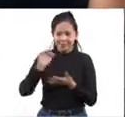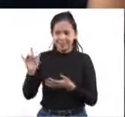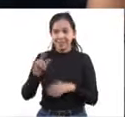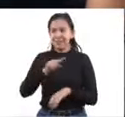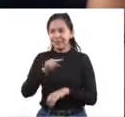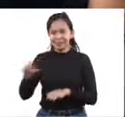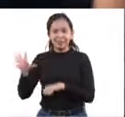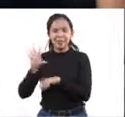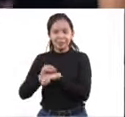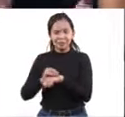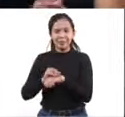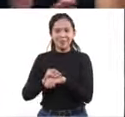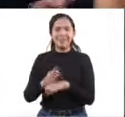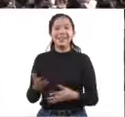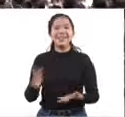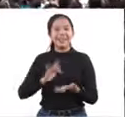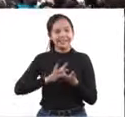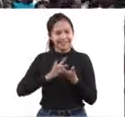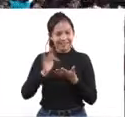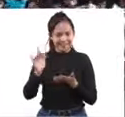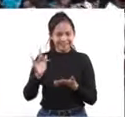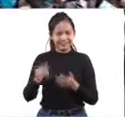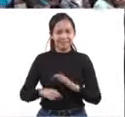por recibirnos también.